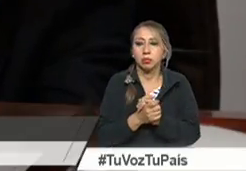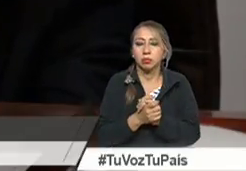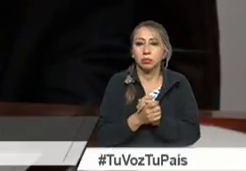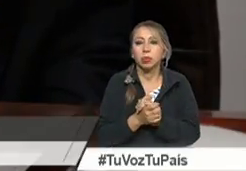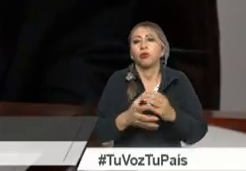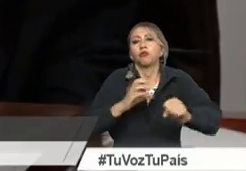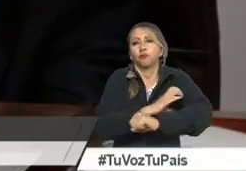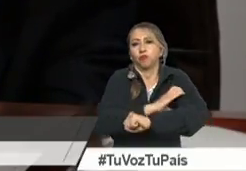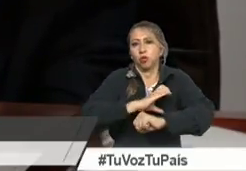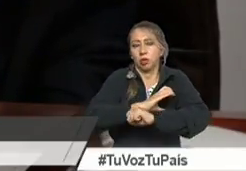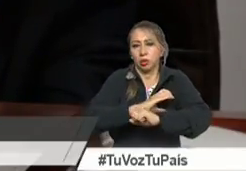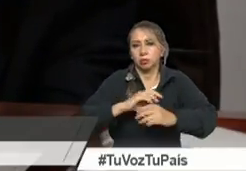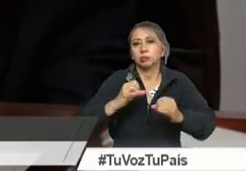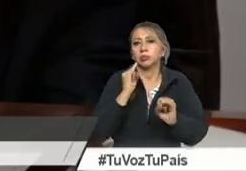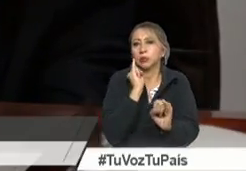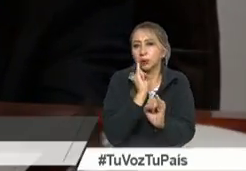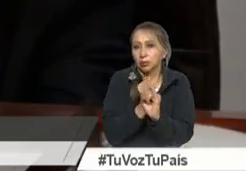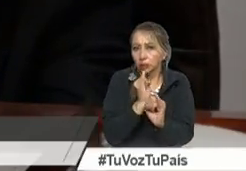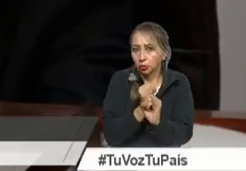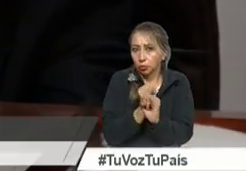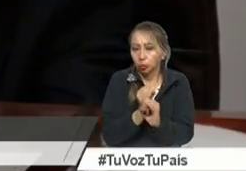las instituciones